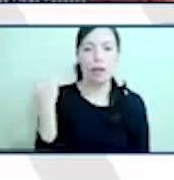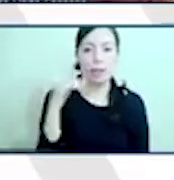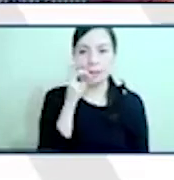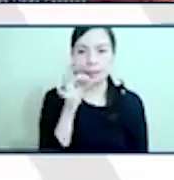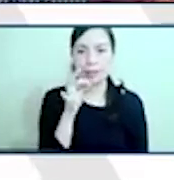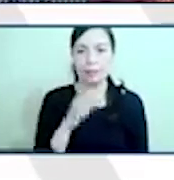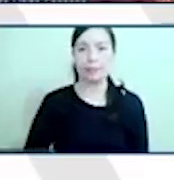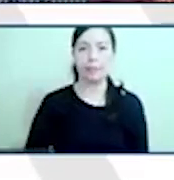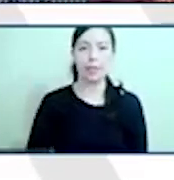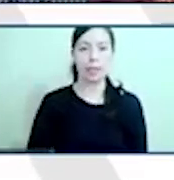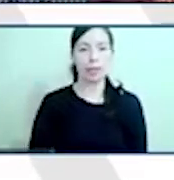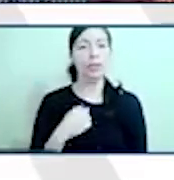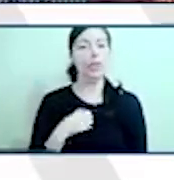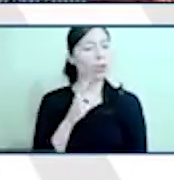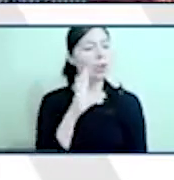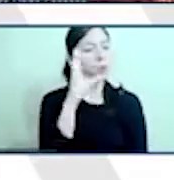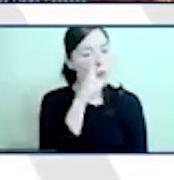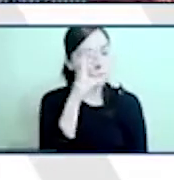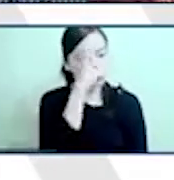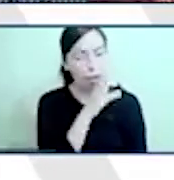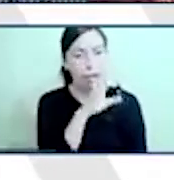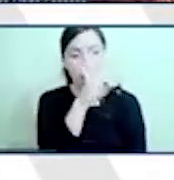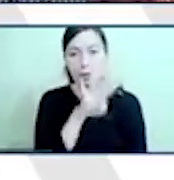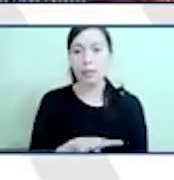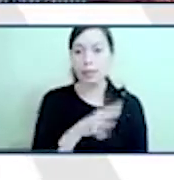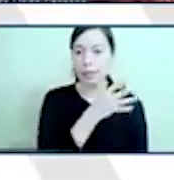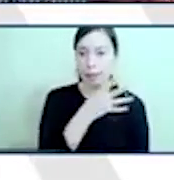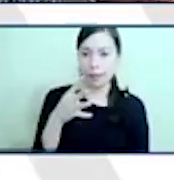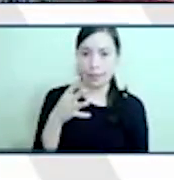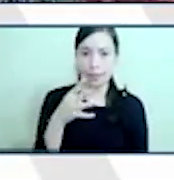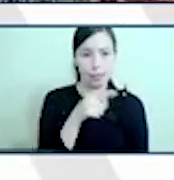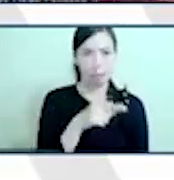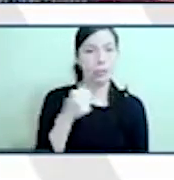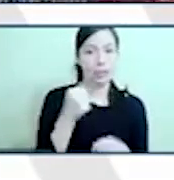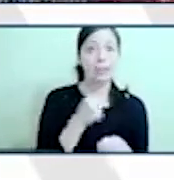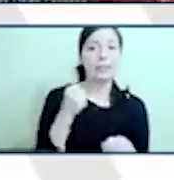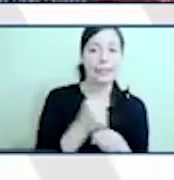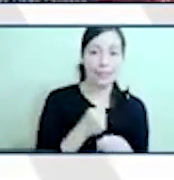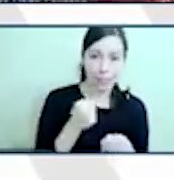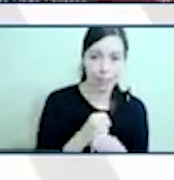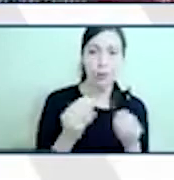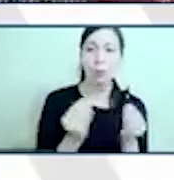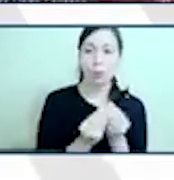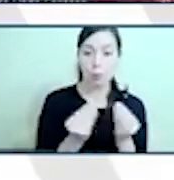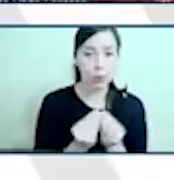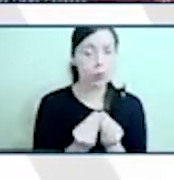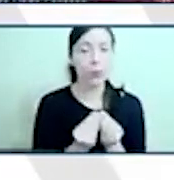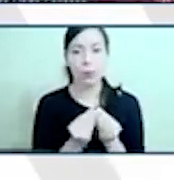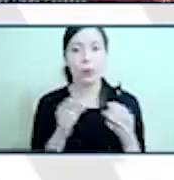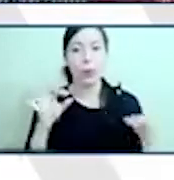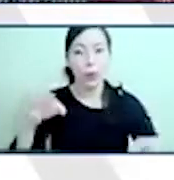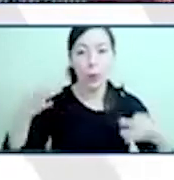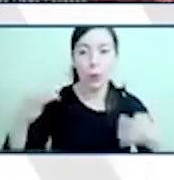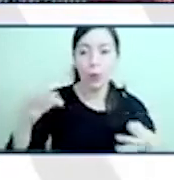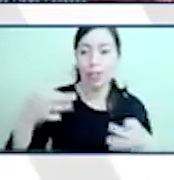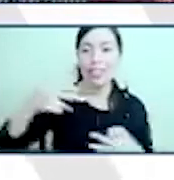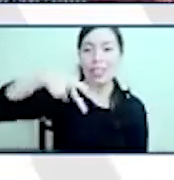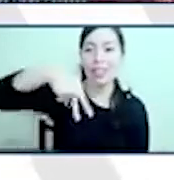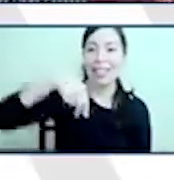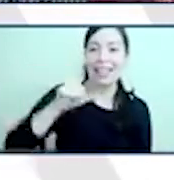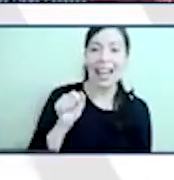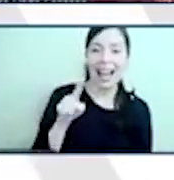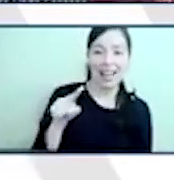Fui a buscar las tablas de los puntos. Esto es bastante trabajo porque hay que encontrar documentación muy antigua de NASA donde está